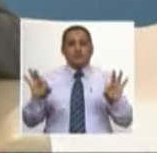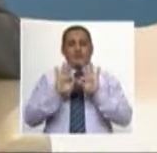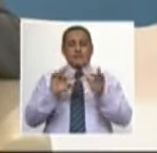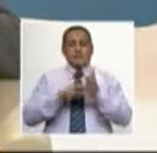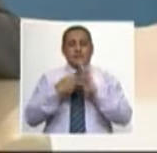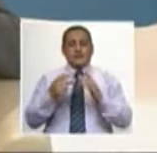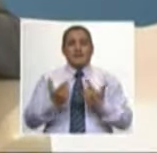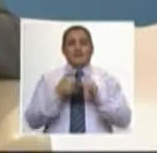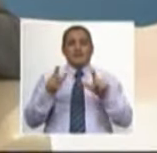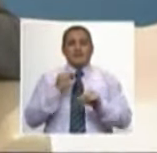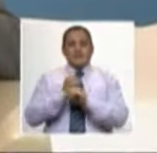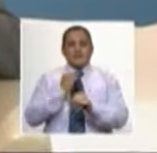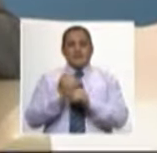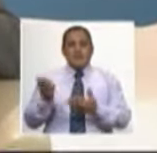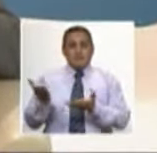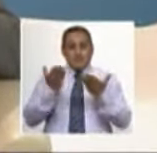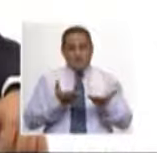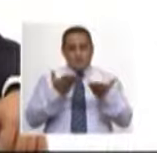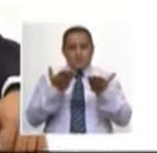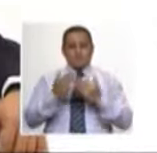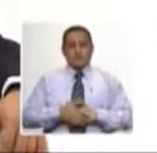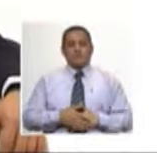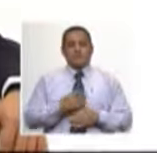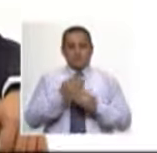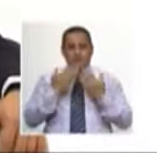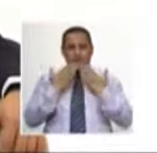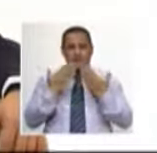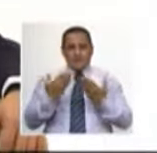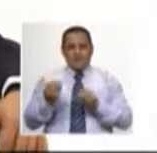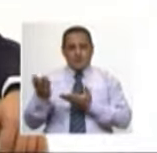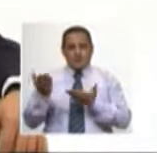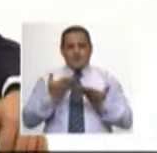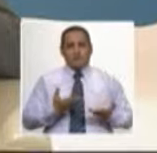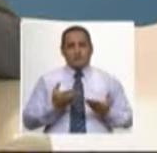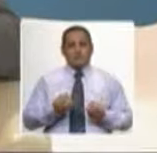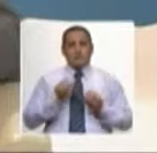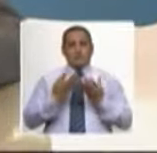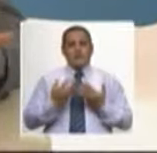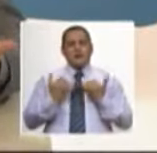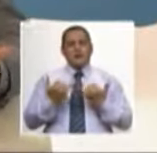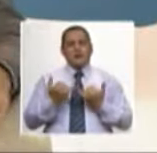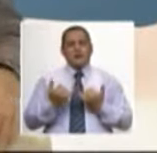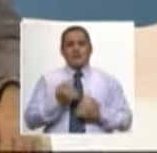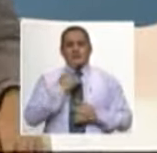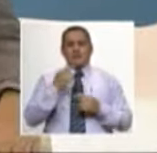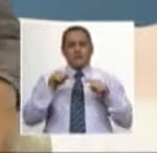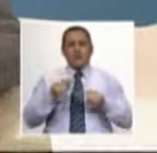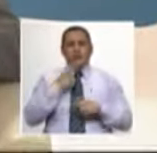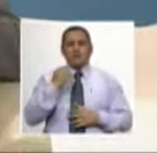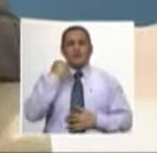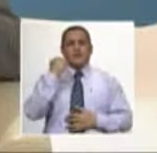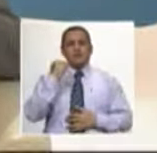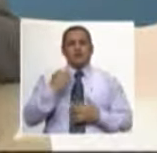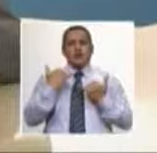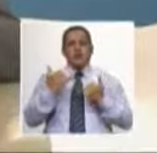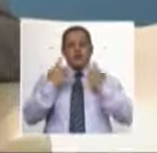de la libertad religiosa. Bienvenido, doctor Díaz. Muchas gracias, Felipe, por la invitación. Qué ocurrencia. Estamos ante un derecho